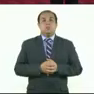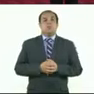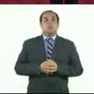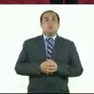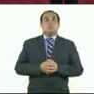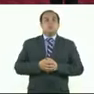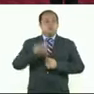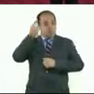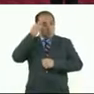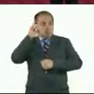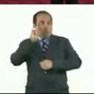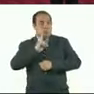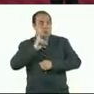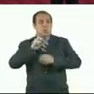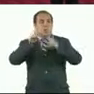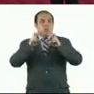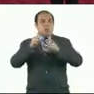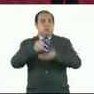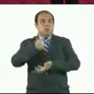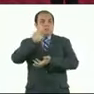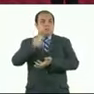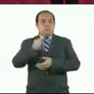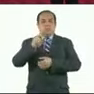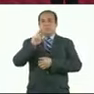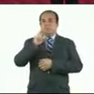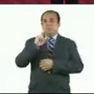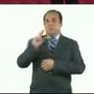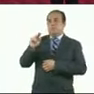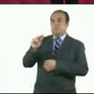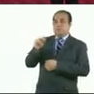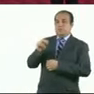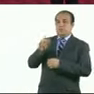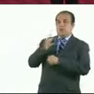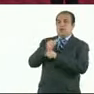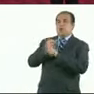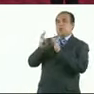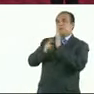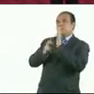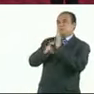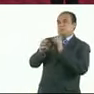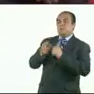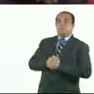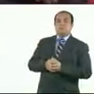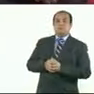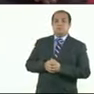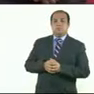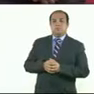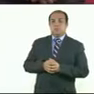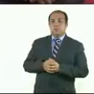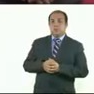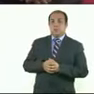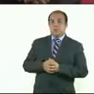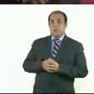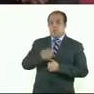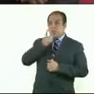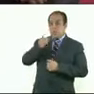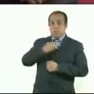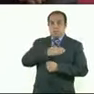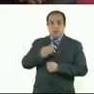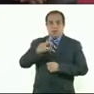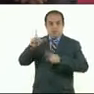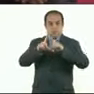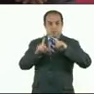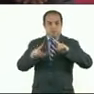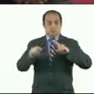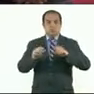tema de presupuesto, el sábado… No, a ver, es que me está corrigiendo aquí, que dije que es muy bueno para el